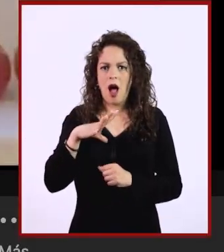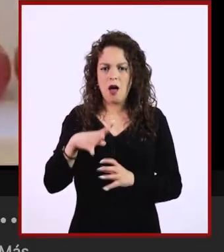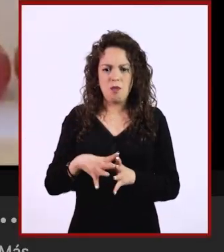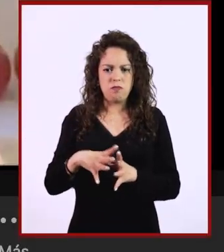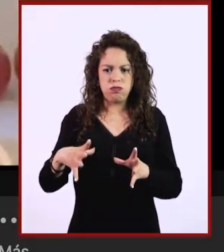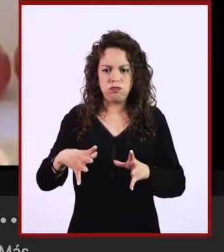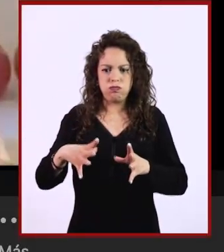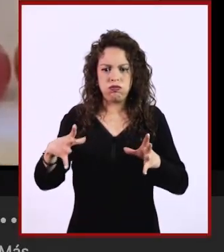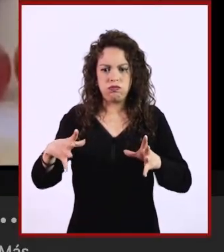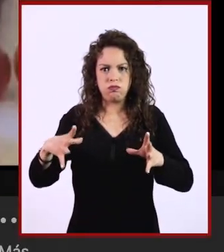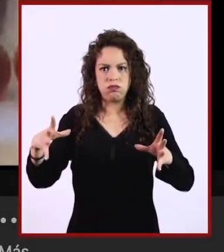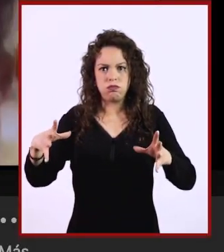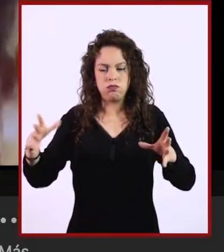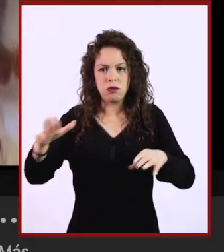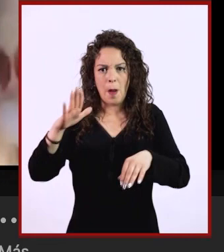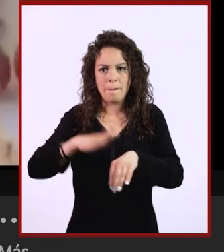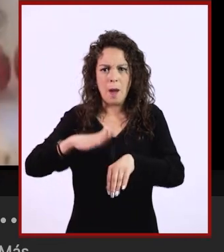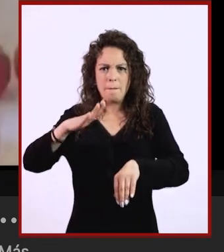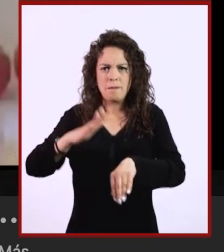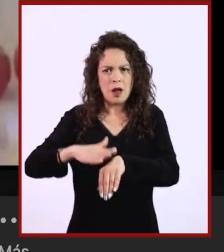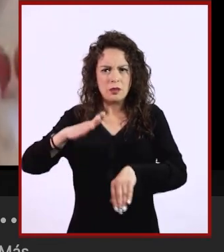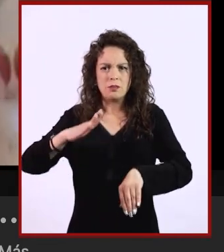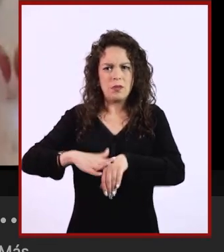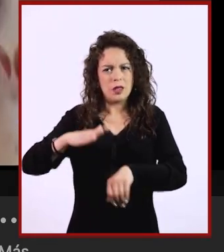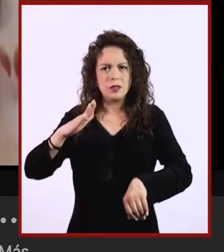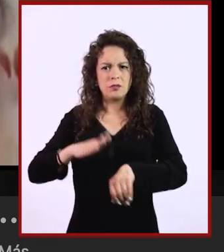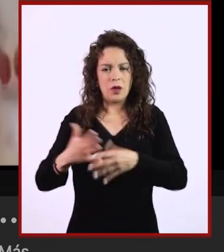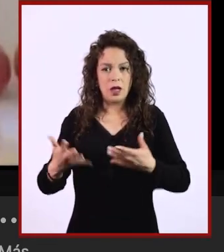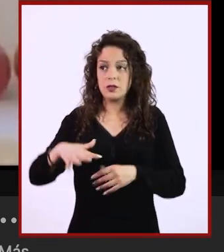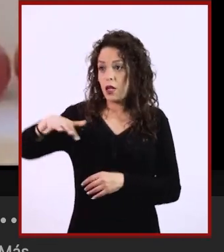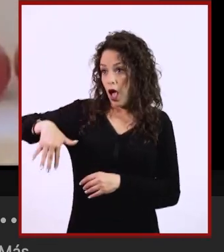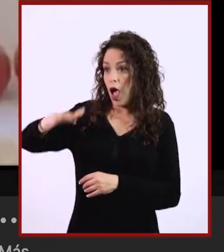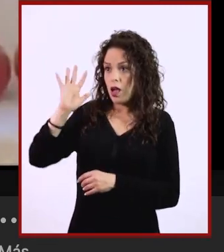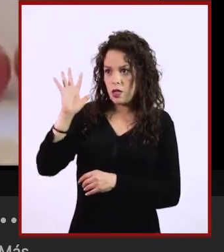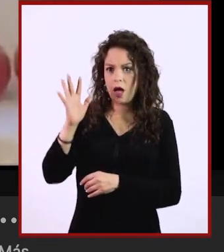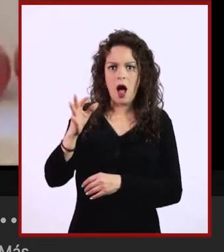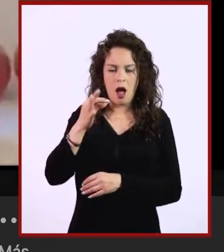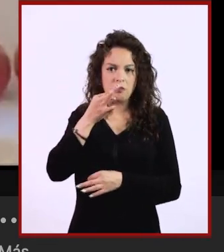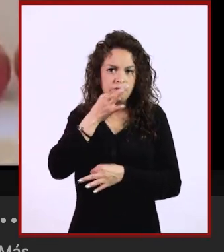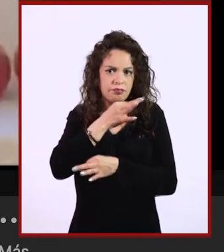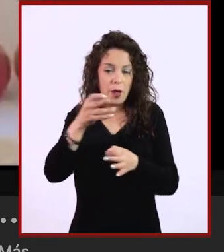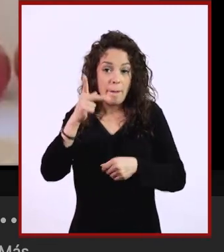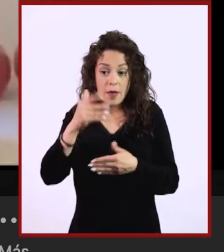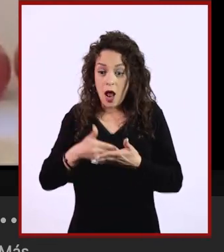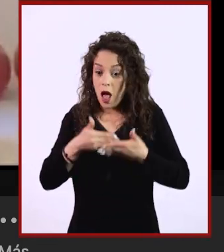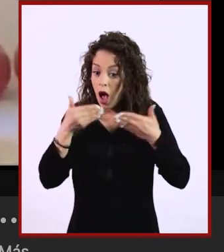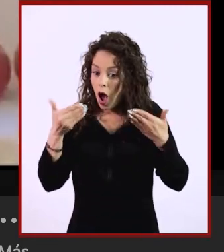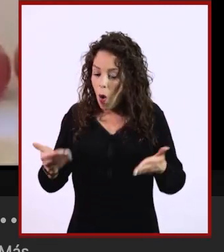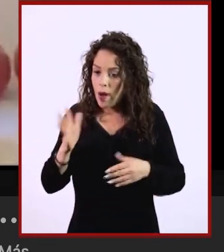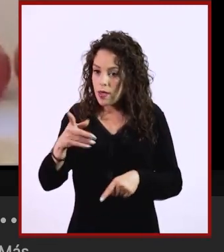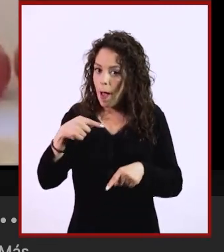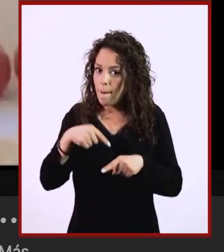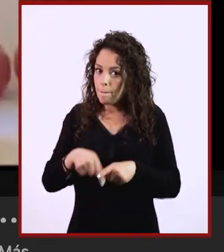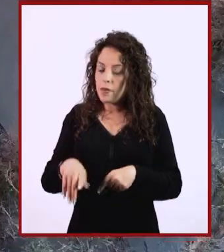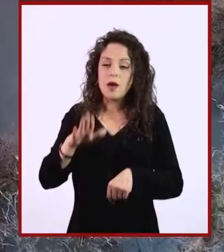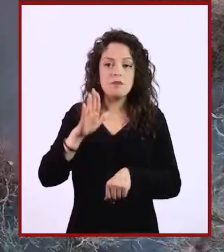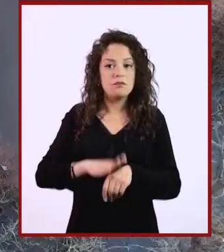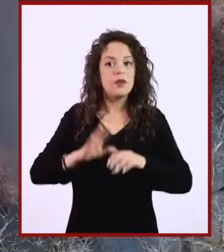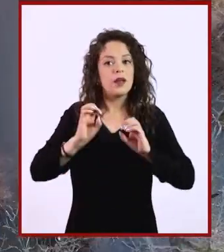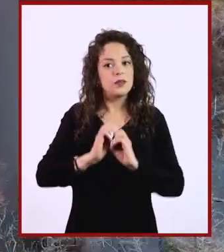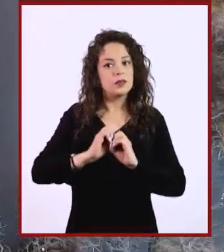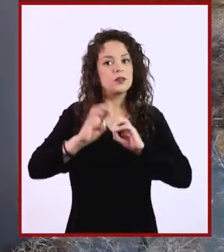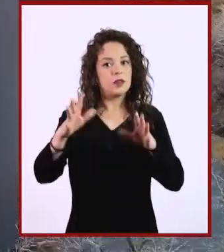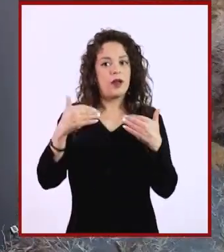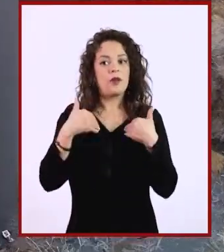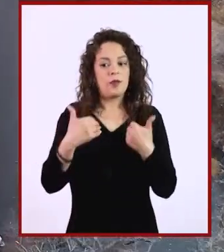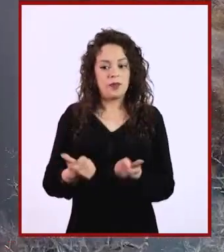que se había hablado, ¿no? Anteriormente, pero hoy por hoy como que ya empieza a ser muy claro, ¿no? Que todo lo